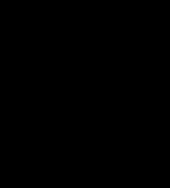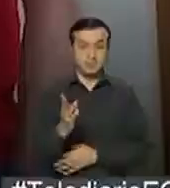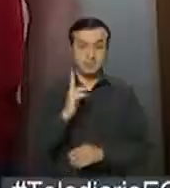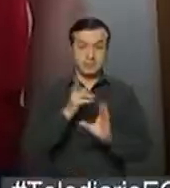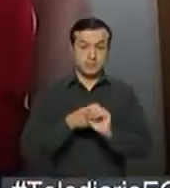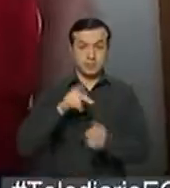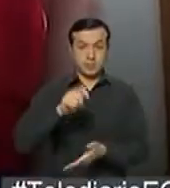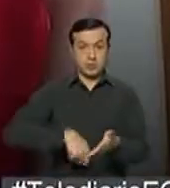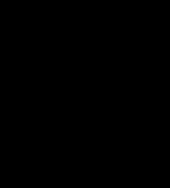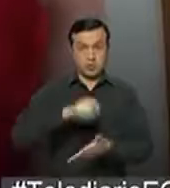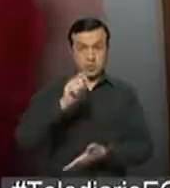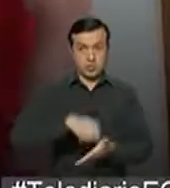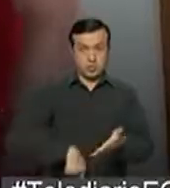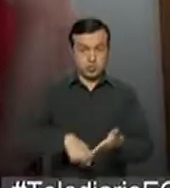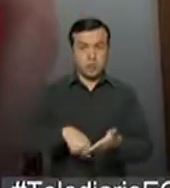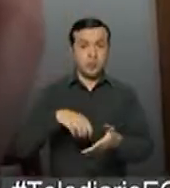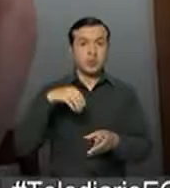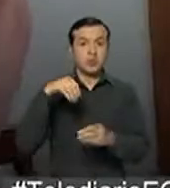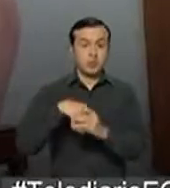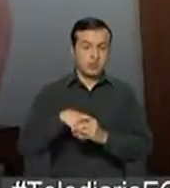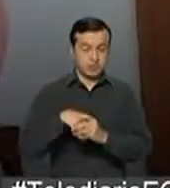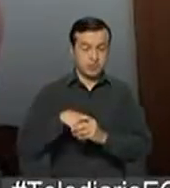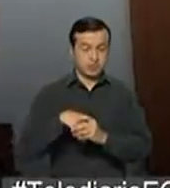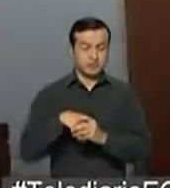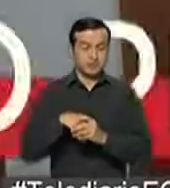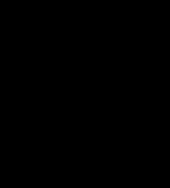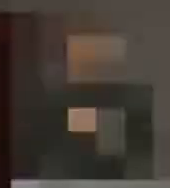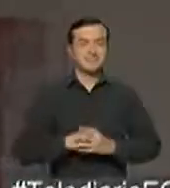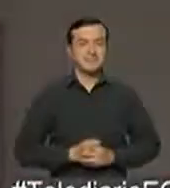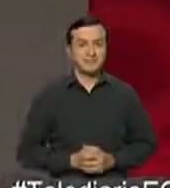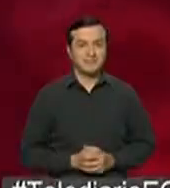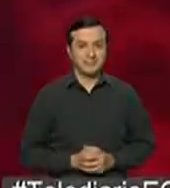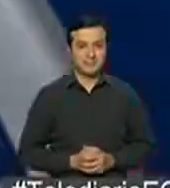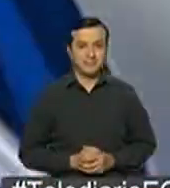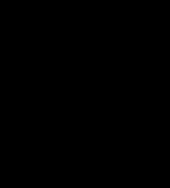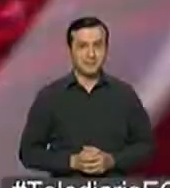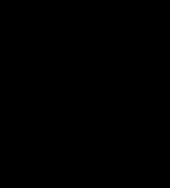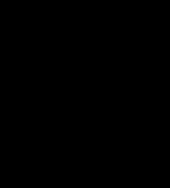su contrato con el Wolverhampton de la Premier League.